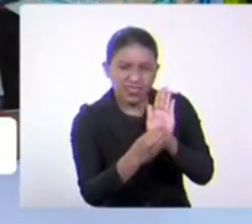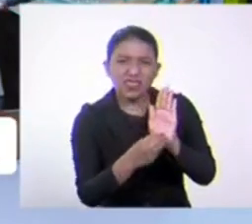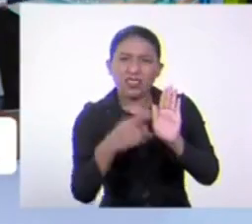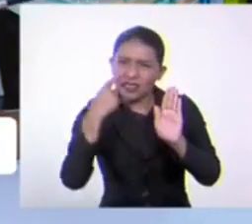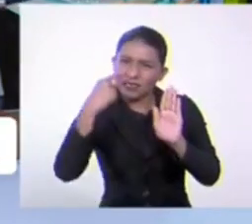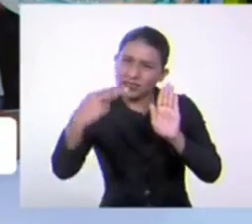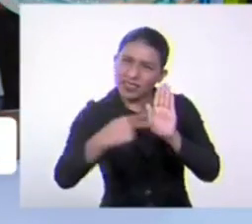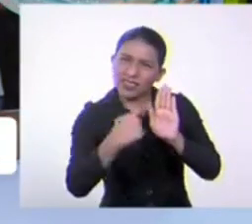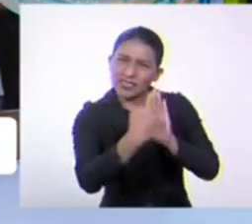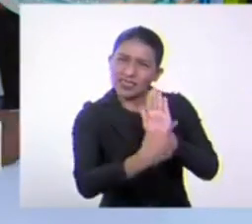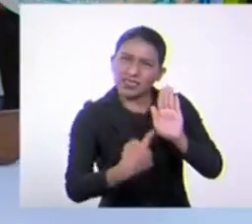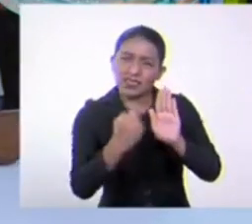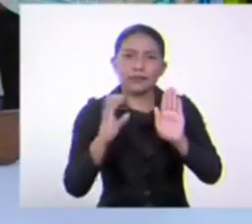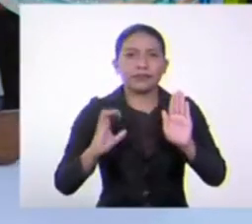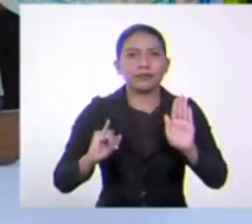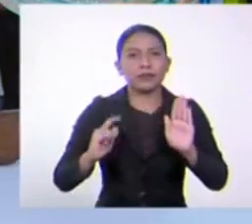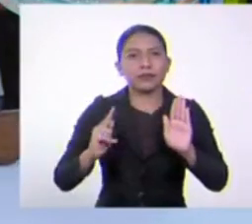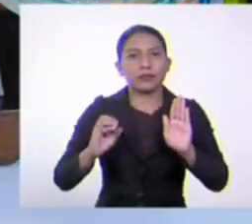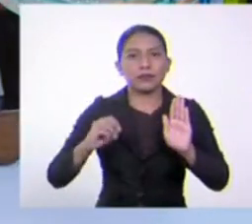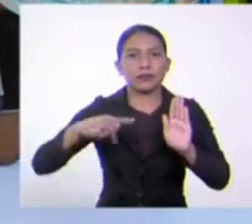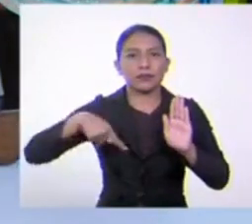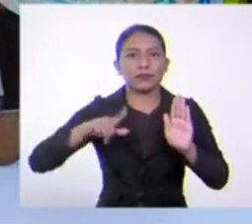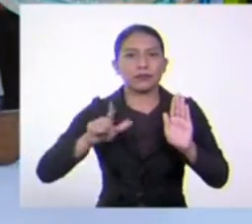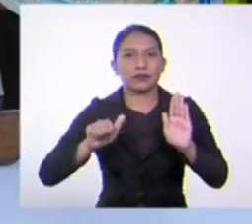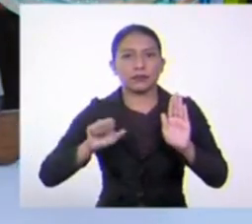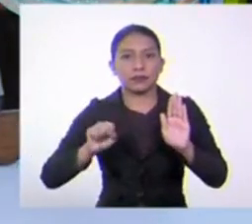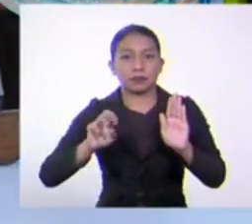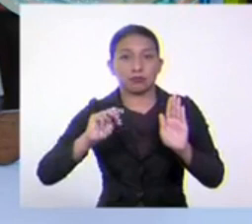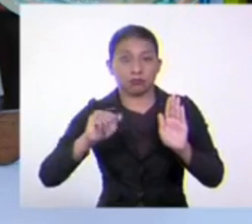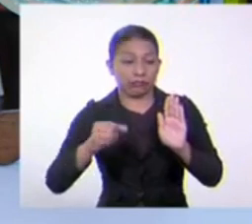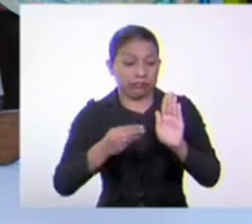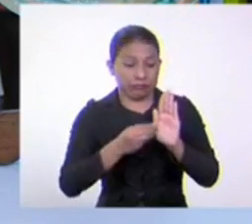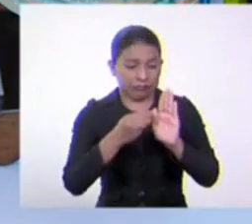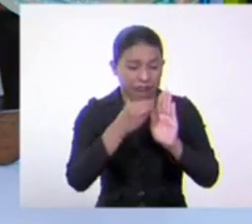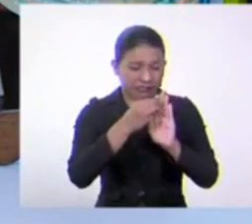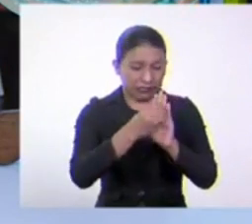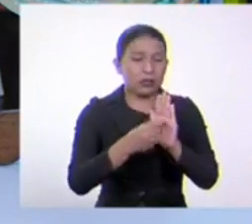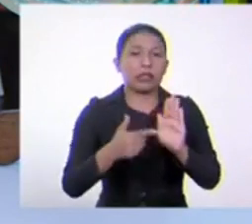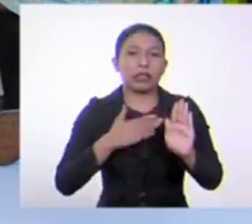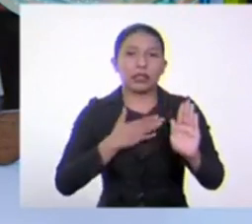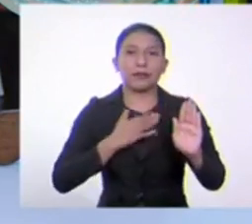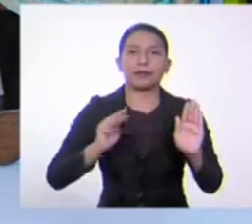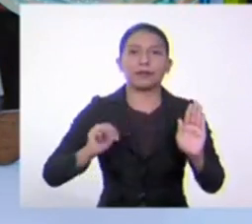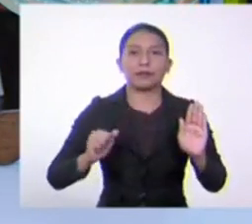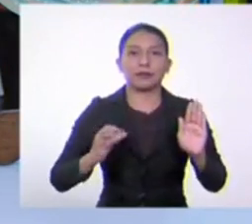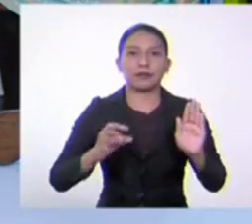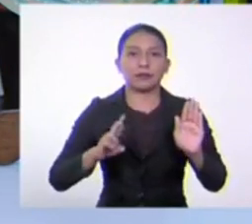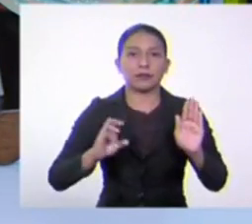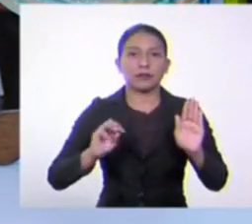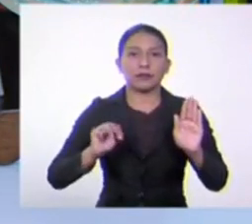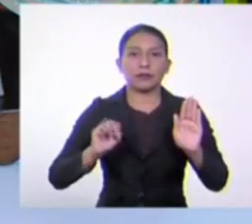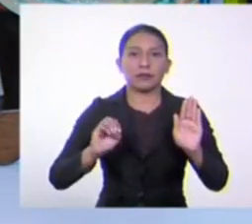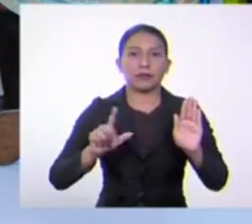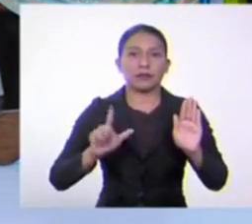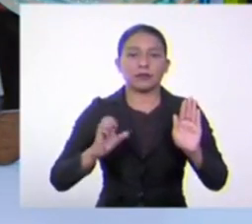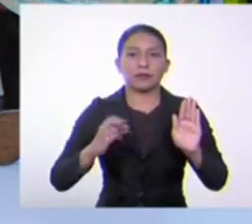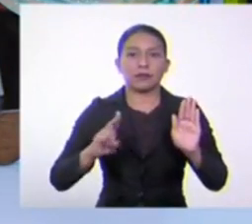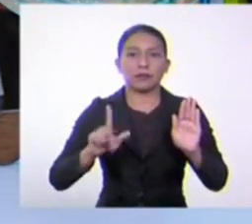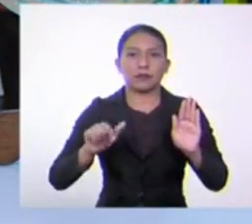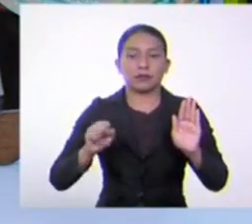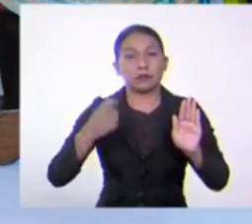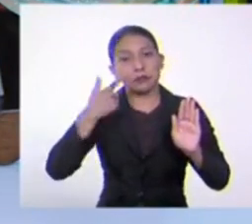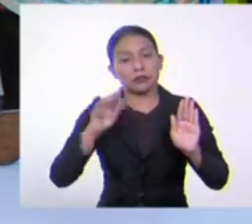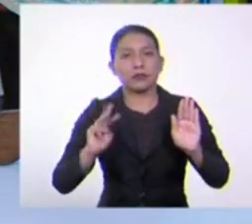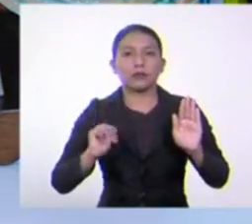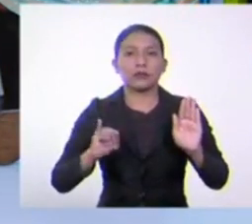dentro del citoplasma están formados por diferentes tipos de macromoléculas. Organelos como la mitocondria,